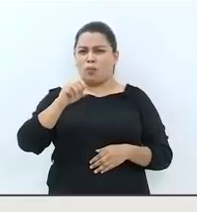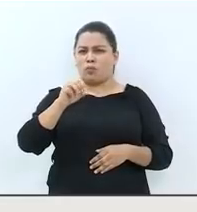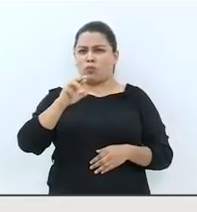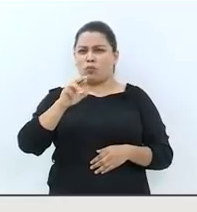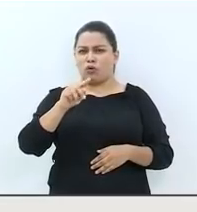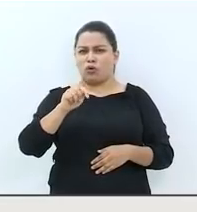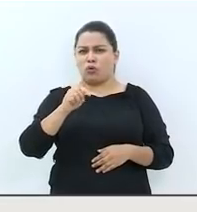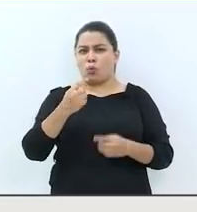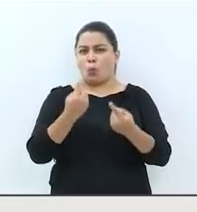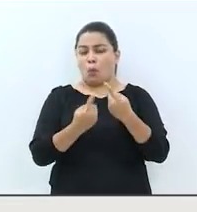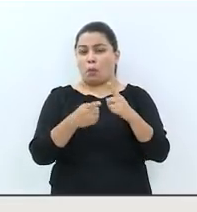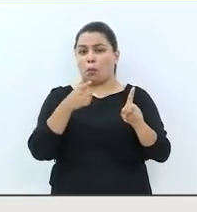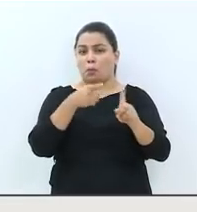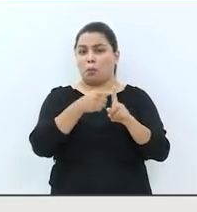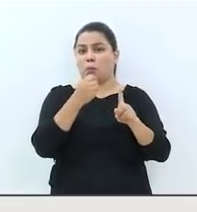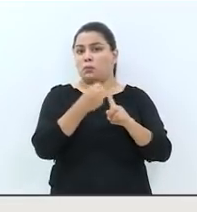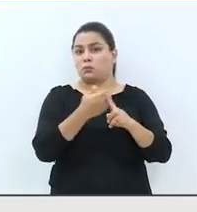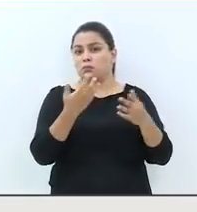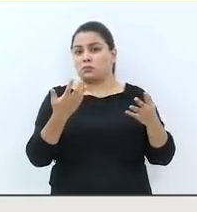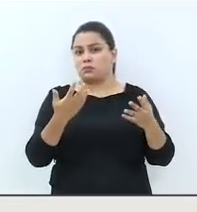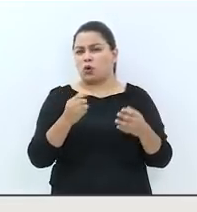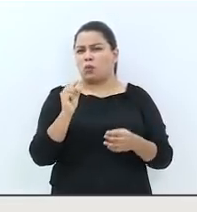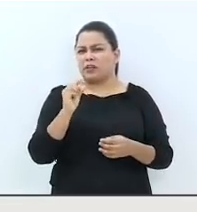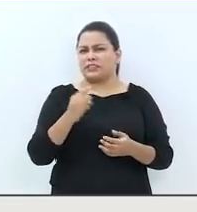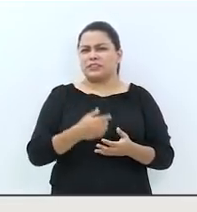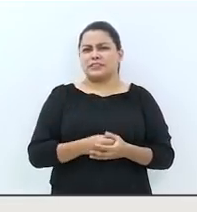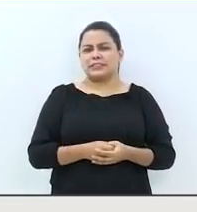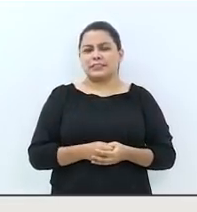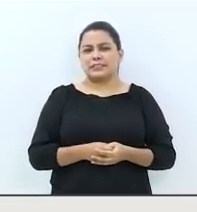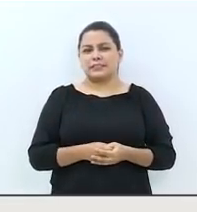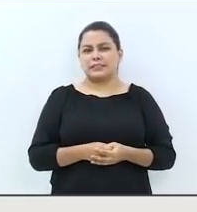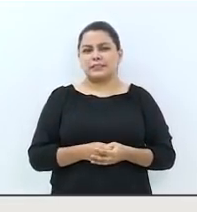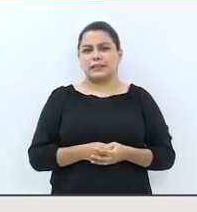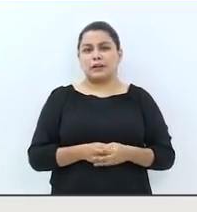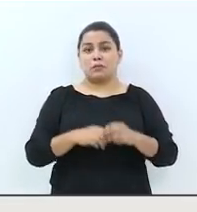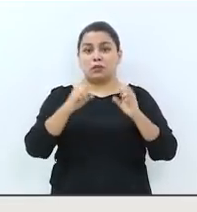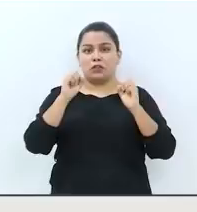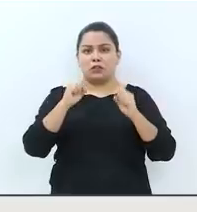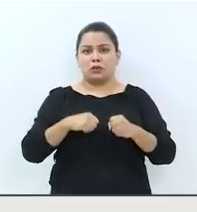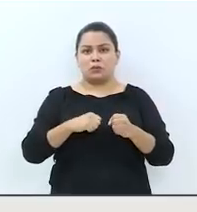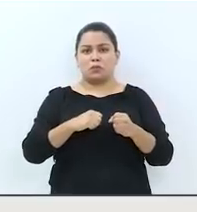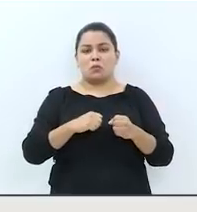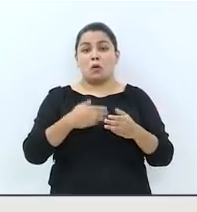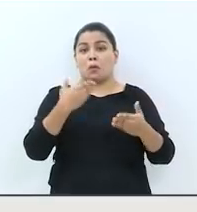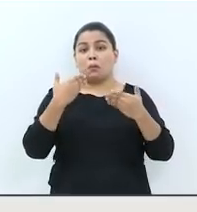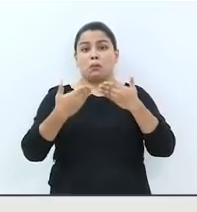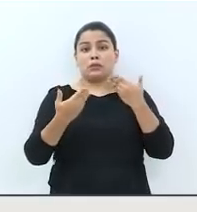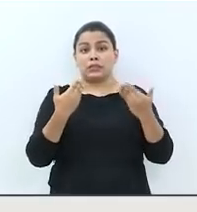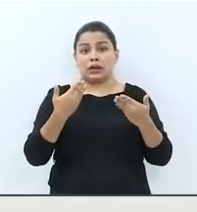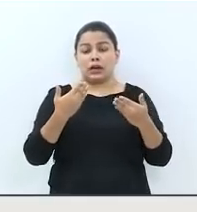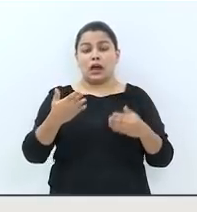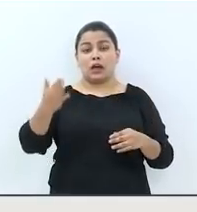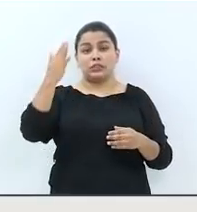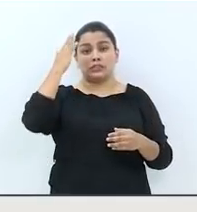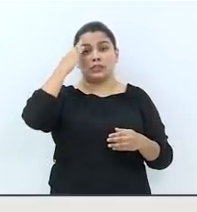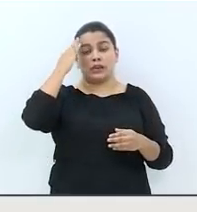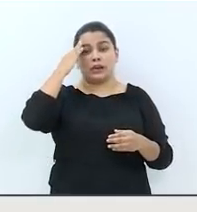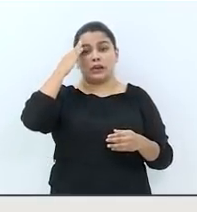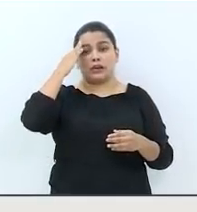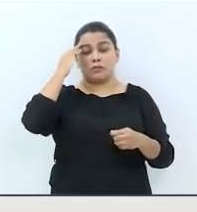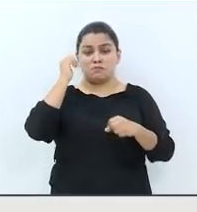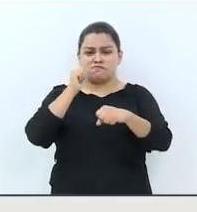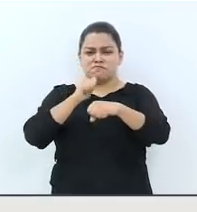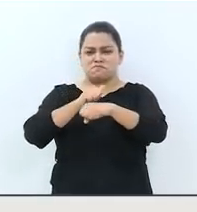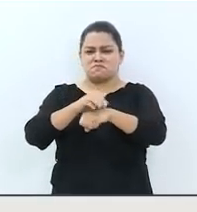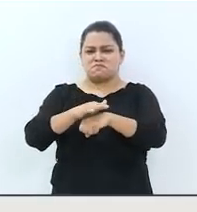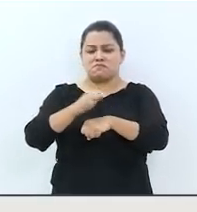¿Cuál es el objetivo? O un poquito que lo pudiésemos ir describiendo. Recuerden que el chat está activo y con